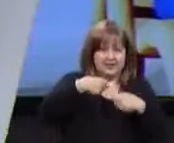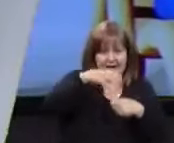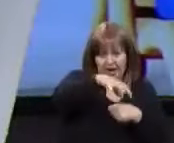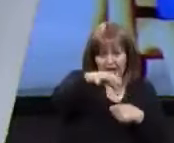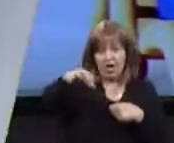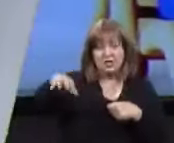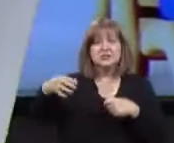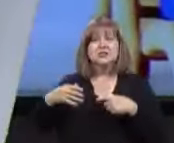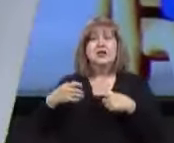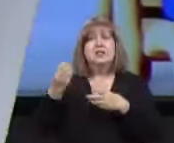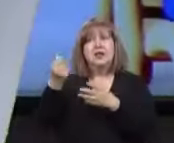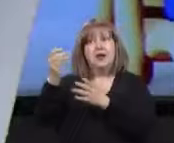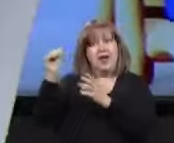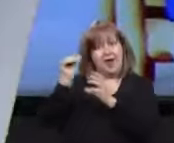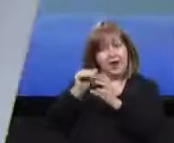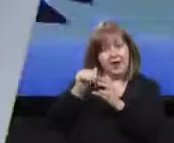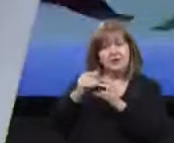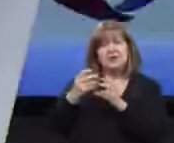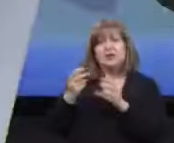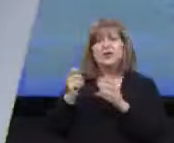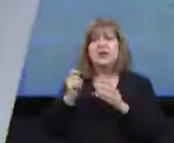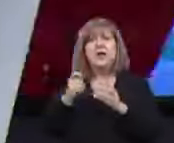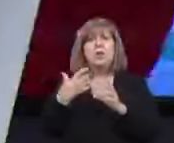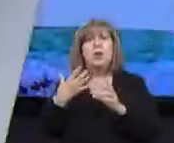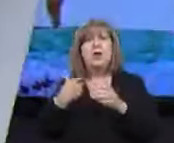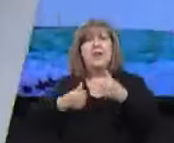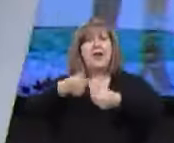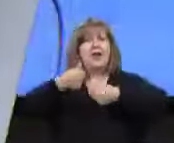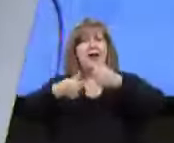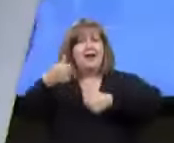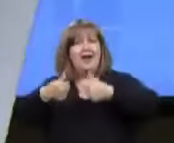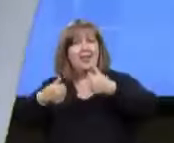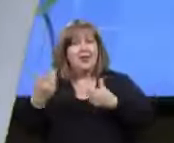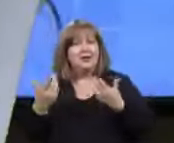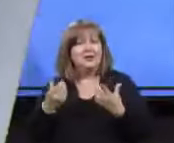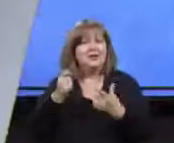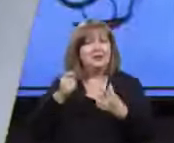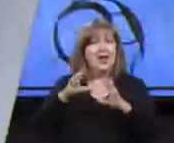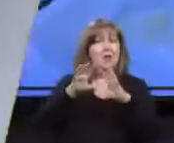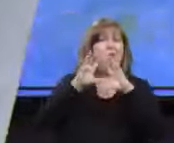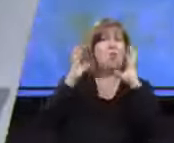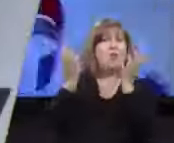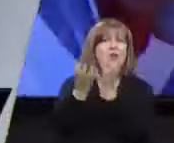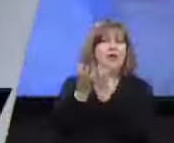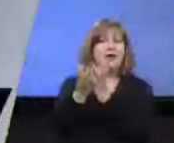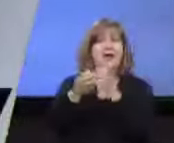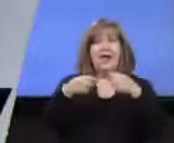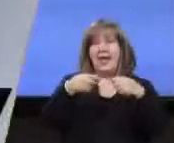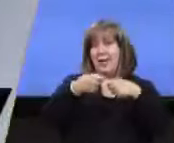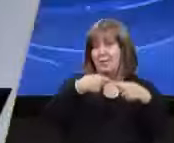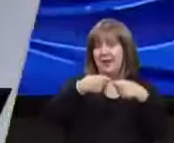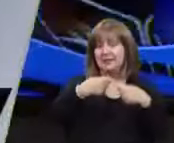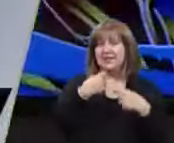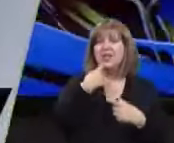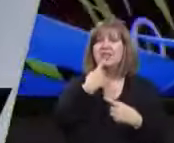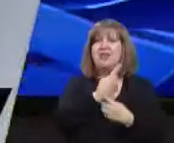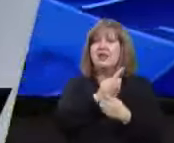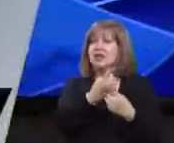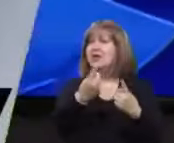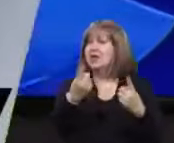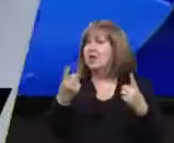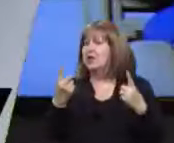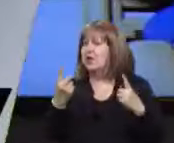también los inversores, que hablan de quiénes pueden ser los posibles ganadores de este mundial, ¿no? Y esta es una empresa que, justamente es una